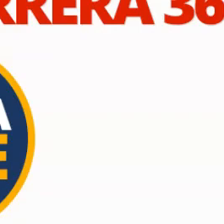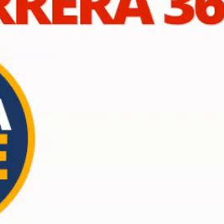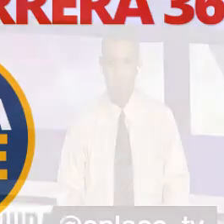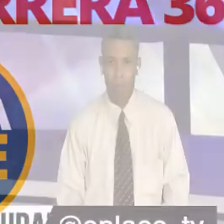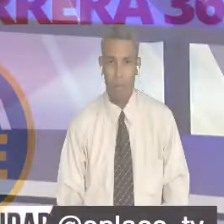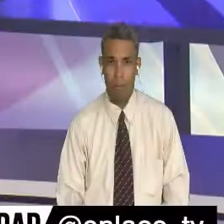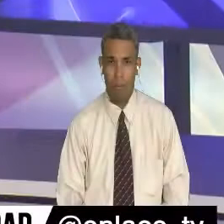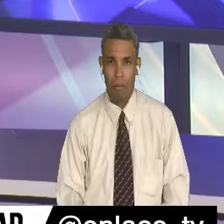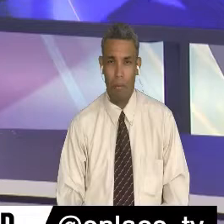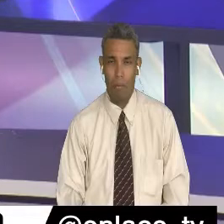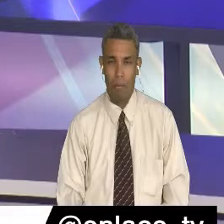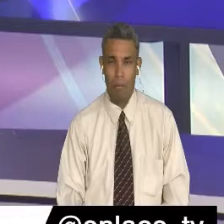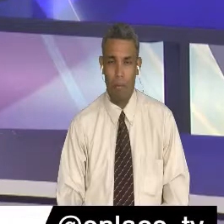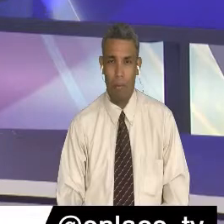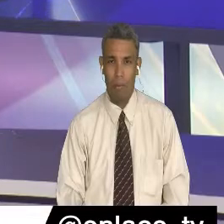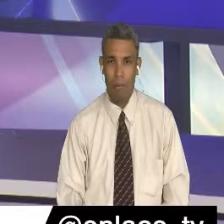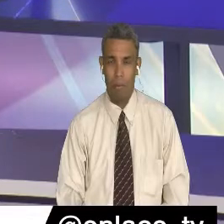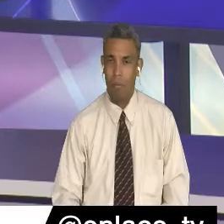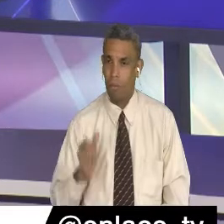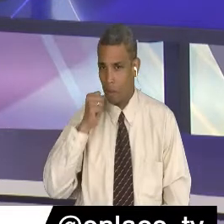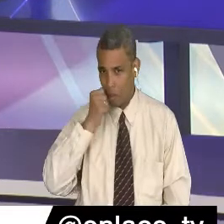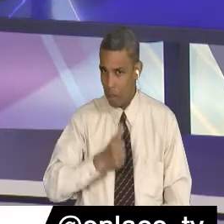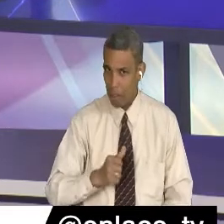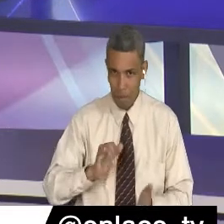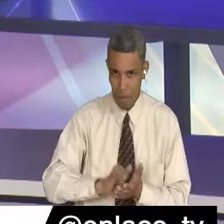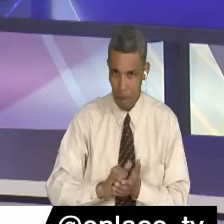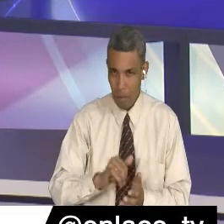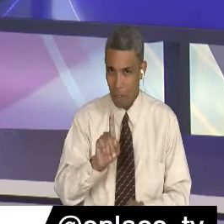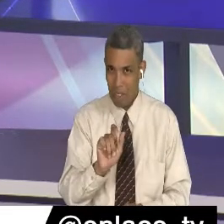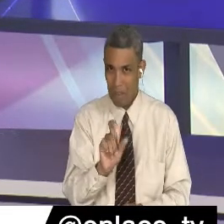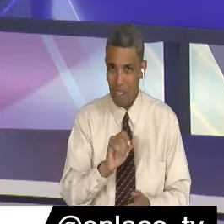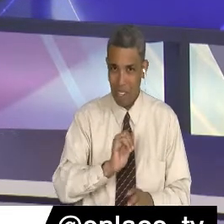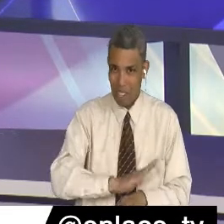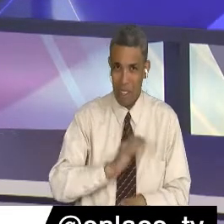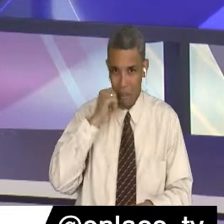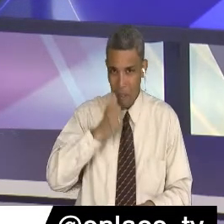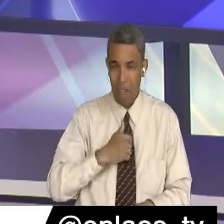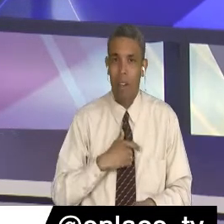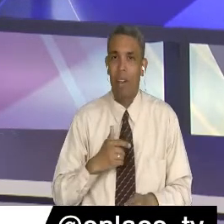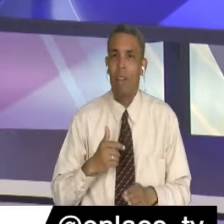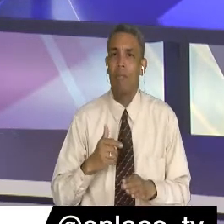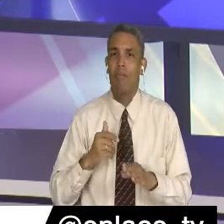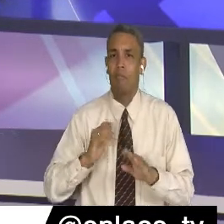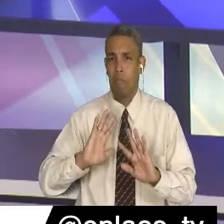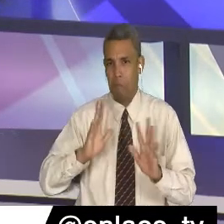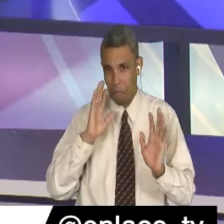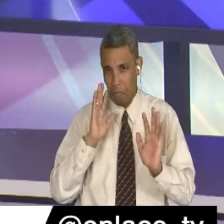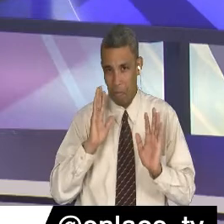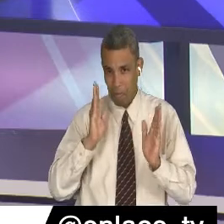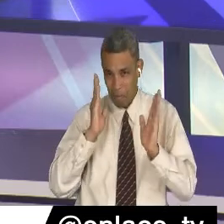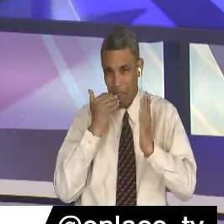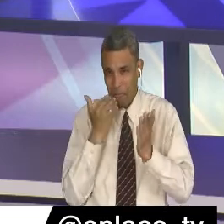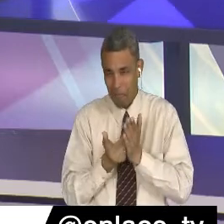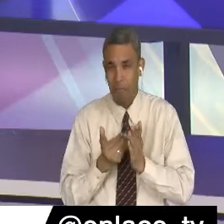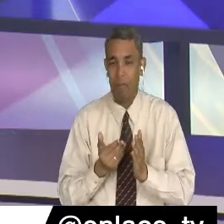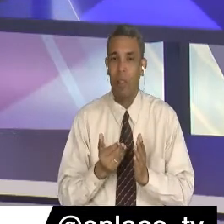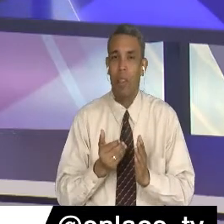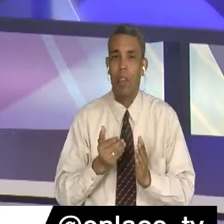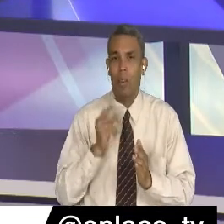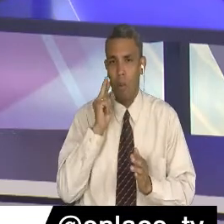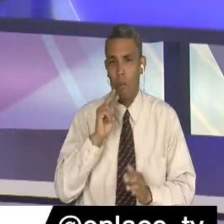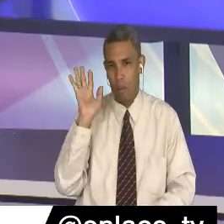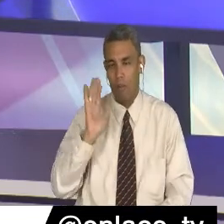36. Mañana de nuevo los esperamos, 6:30 en punto de la tarde, en una emisión más de Enlace Noticias. Gracias por la compañía y